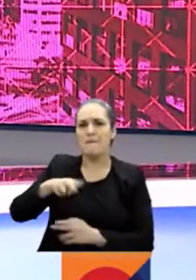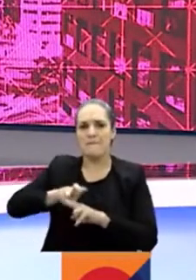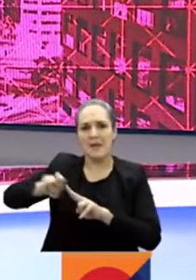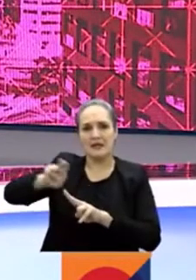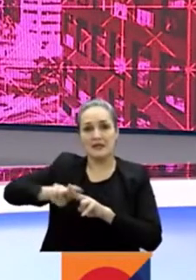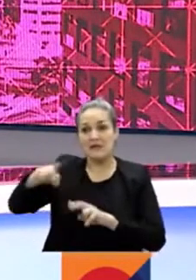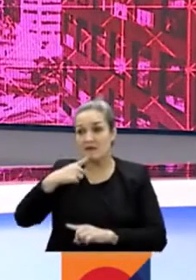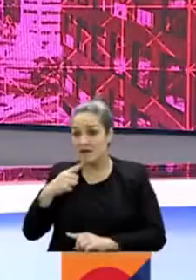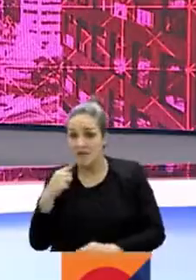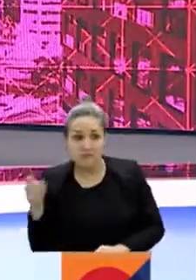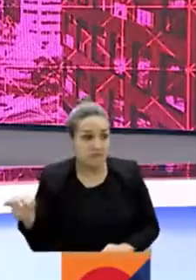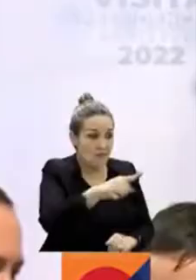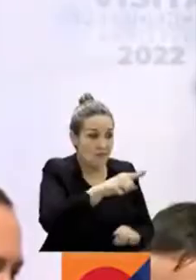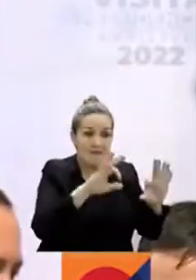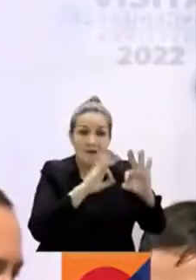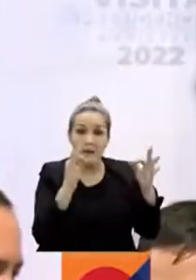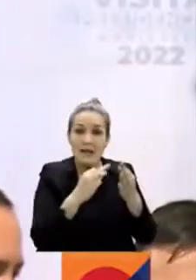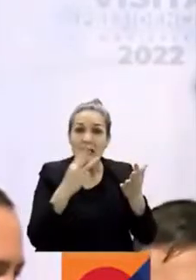zonas de alto riesgo.